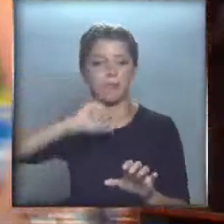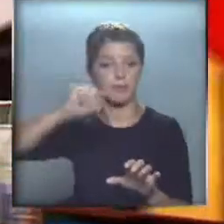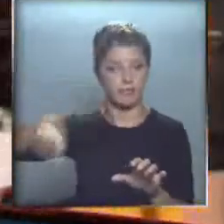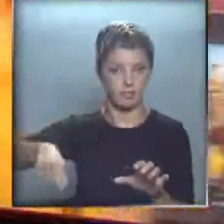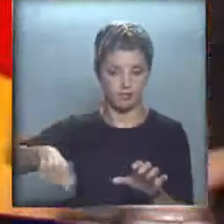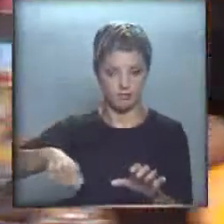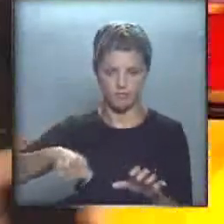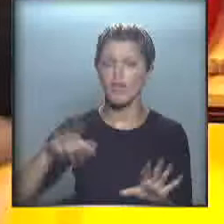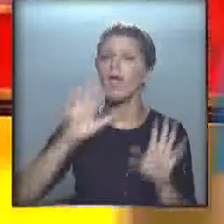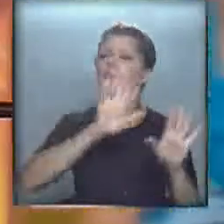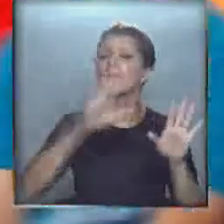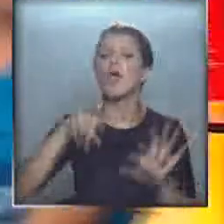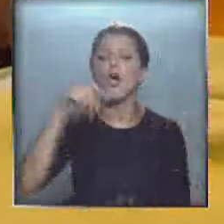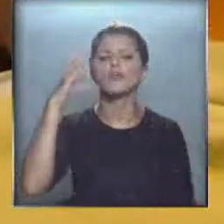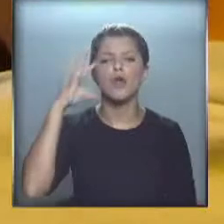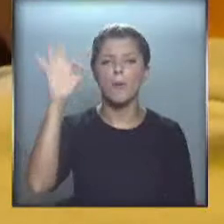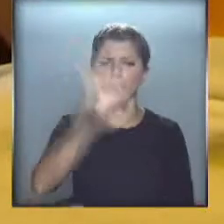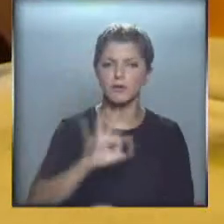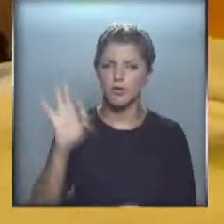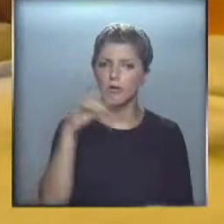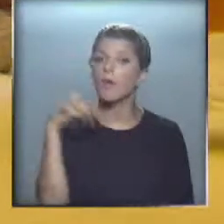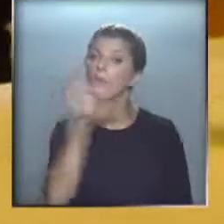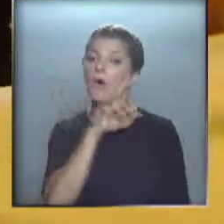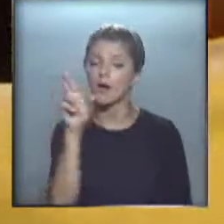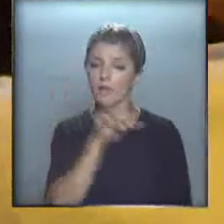A ver, otra opinión también, ¿quién se anima? Ahí está Abril.